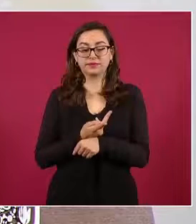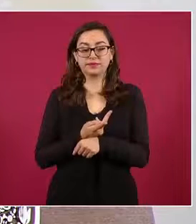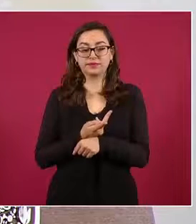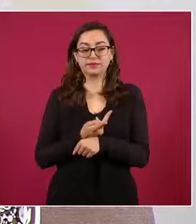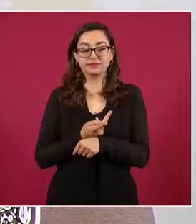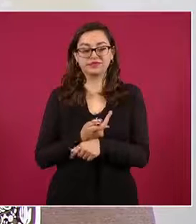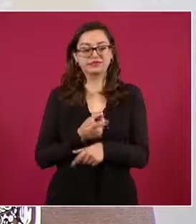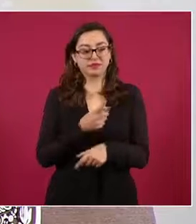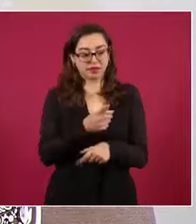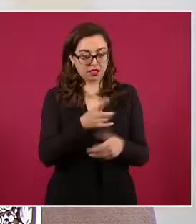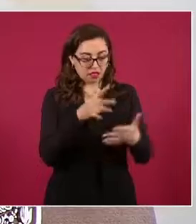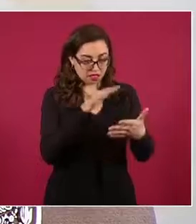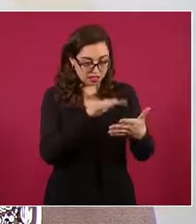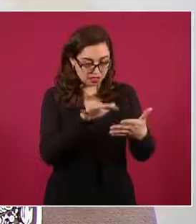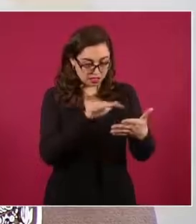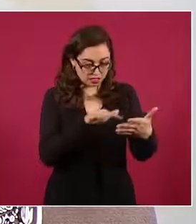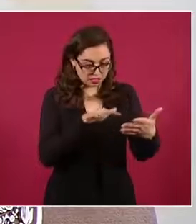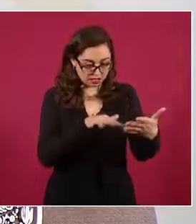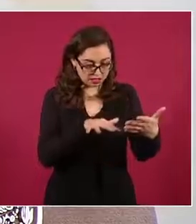al Reforma.